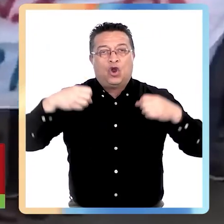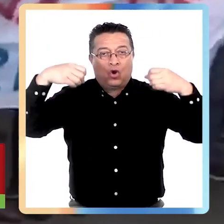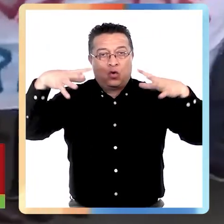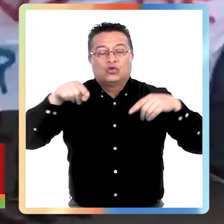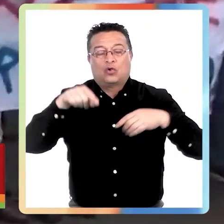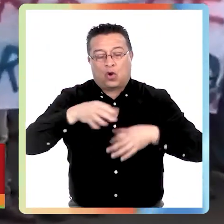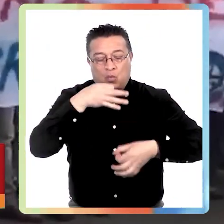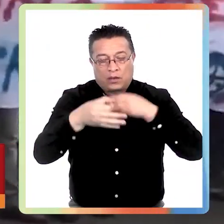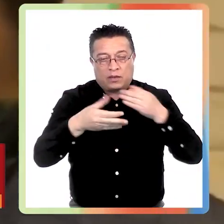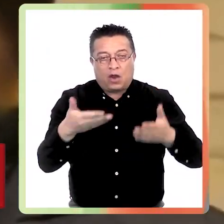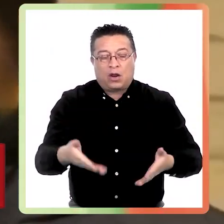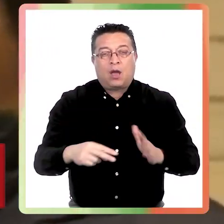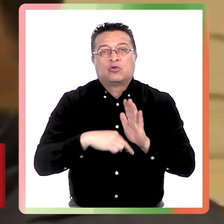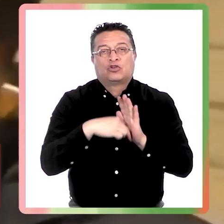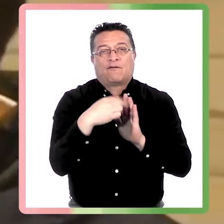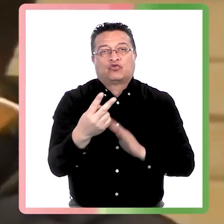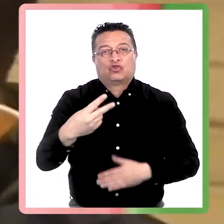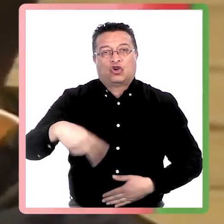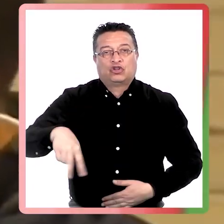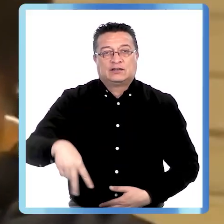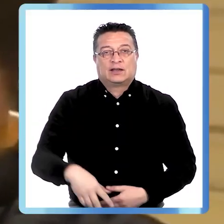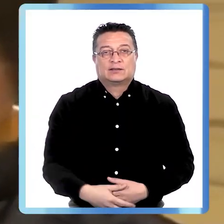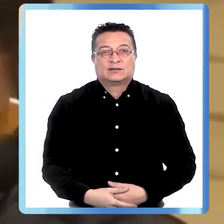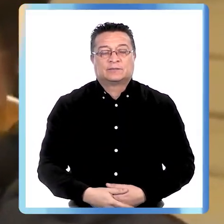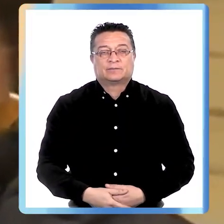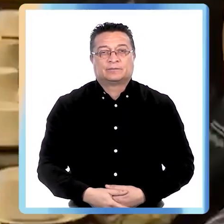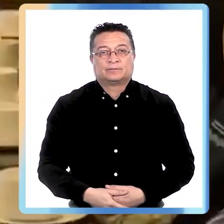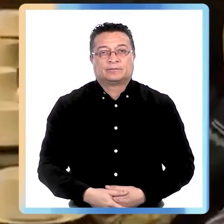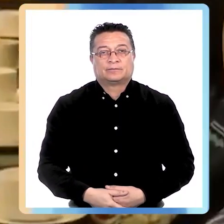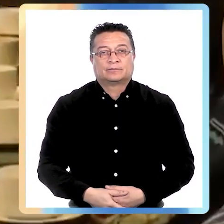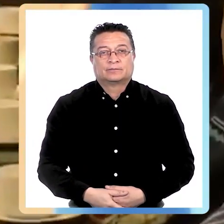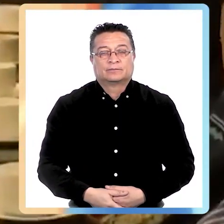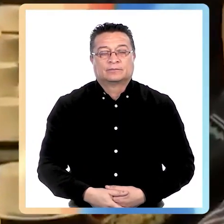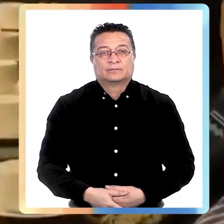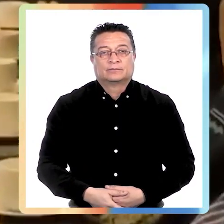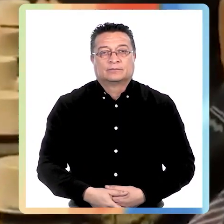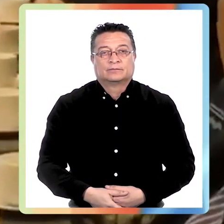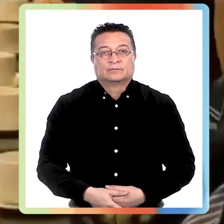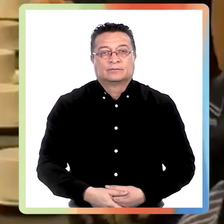electricidad. Estoy más en Portavoz Noticias.